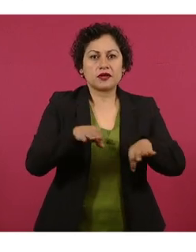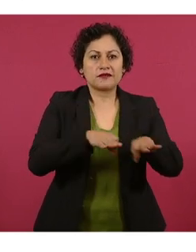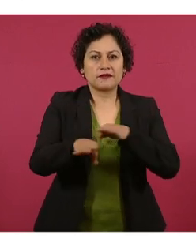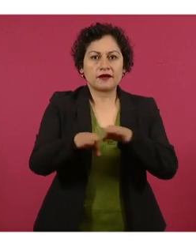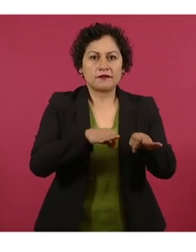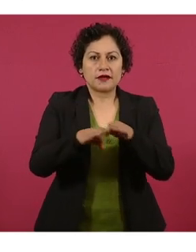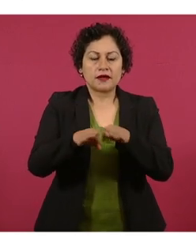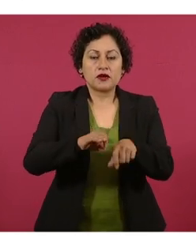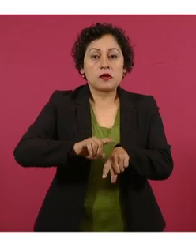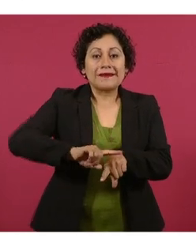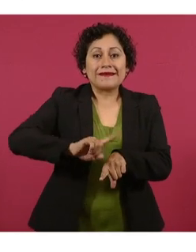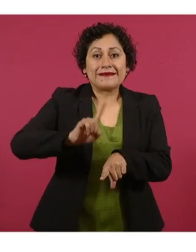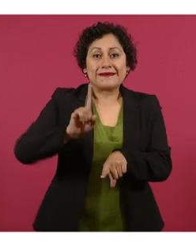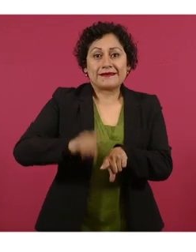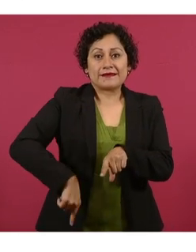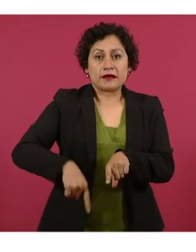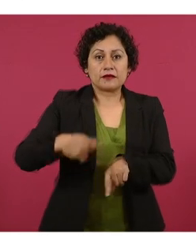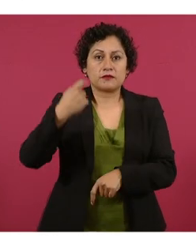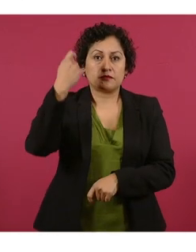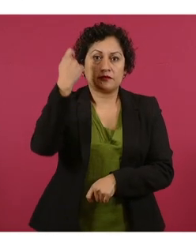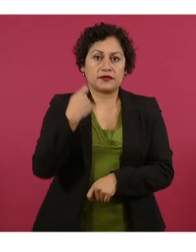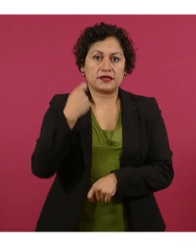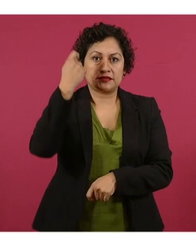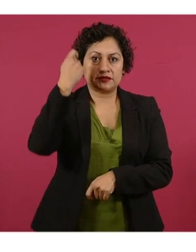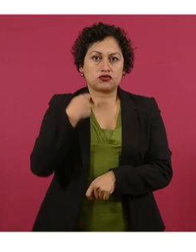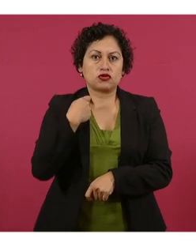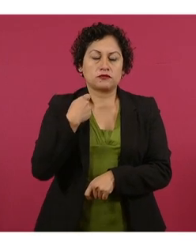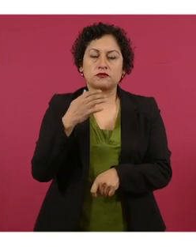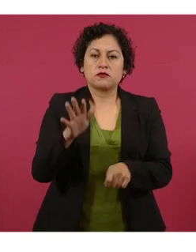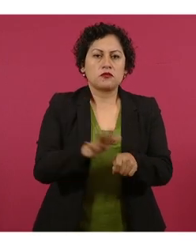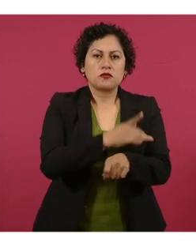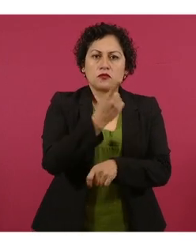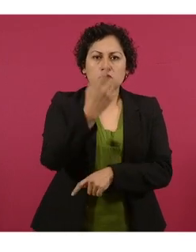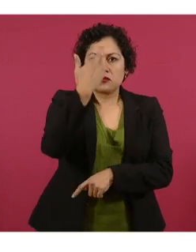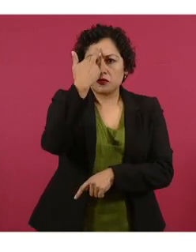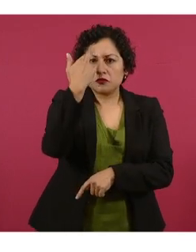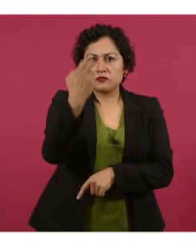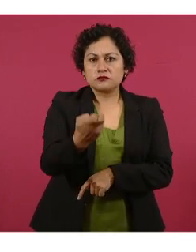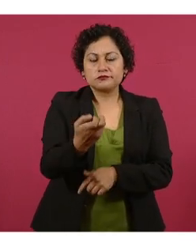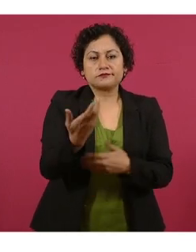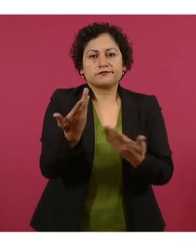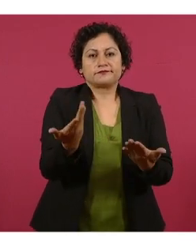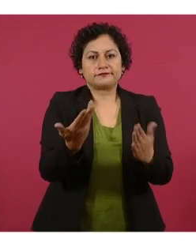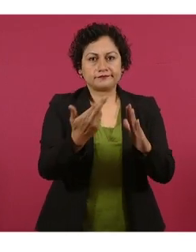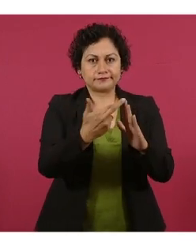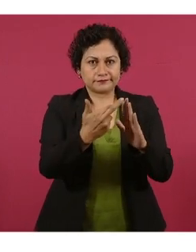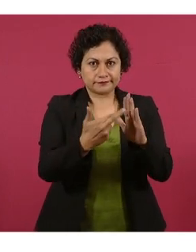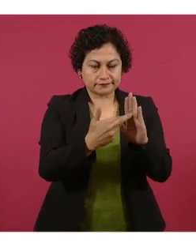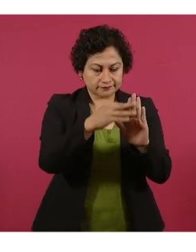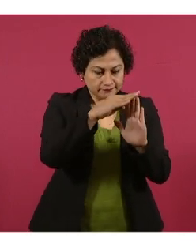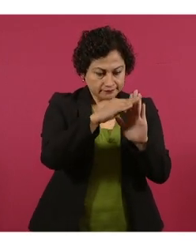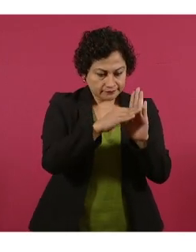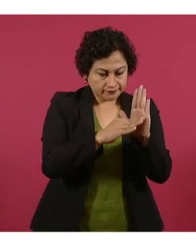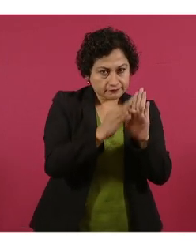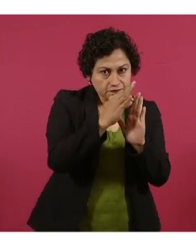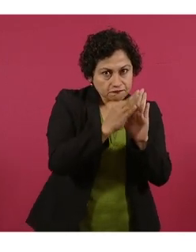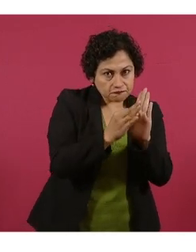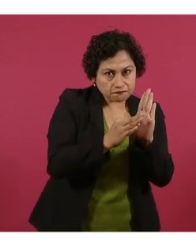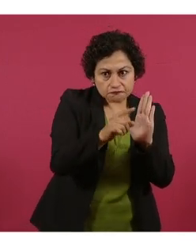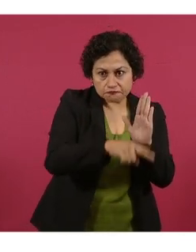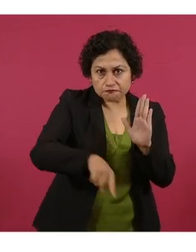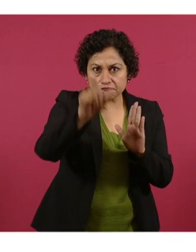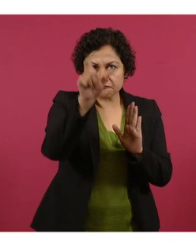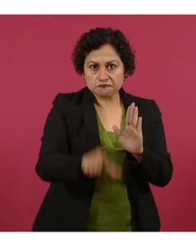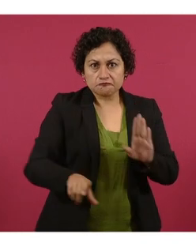la posibilidad de tener una pensión. Y esto sucedió porque los requisitos aumentaron de un día a otro.